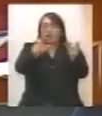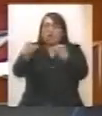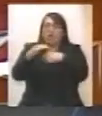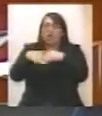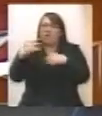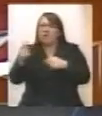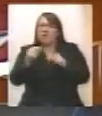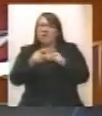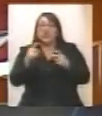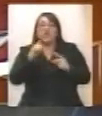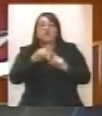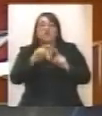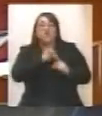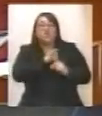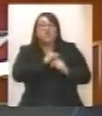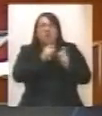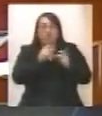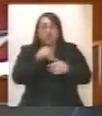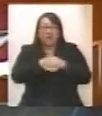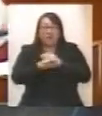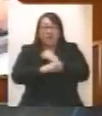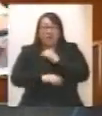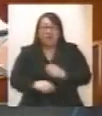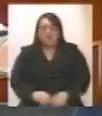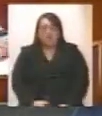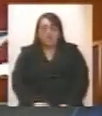del Sistema Nacional de Control en el país.